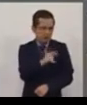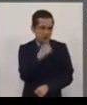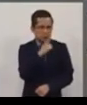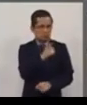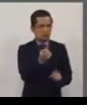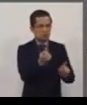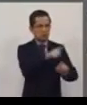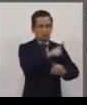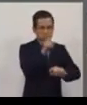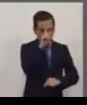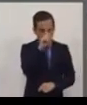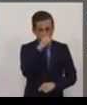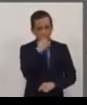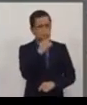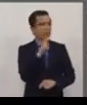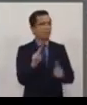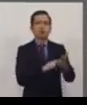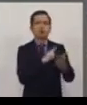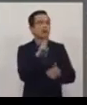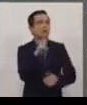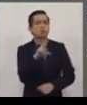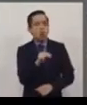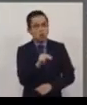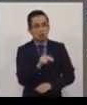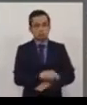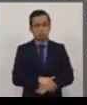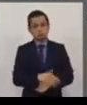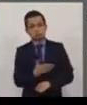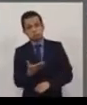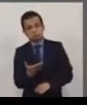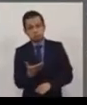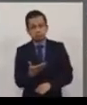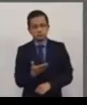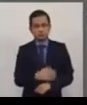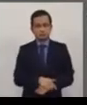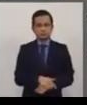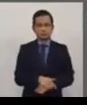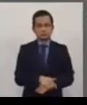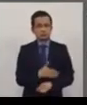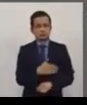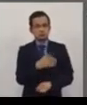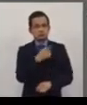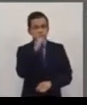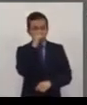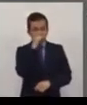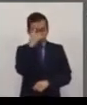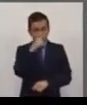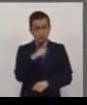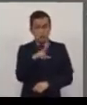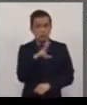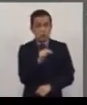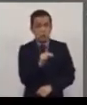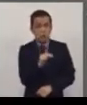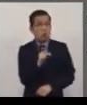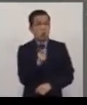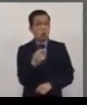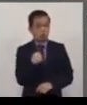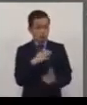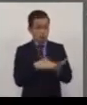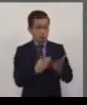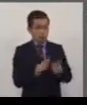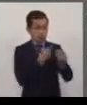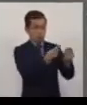aconsejó a sus asesores que no me firmaran de recibido y que no pudieran ni siquiera